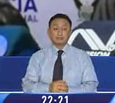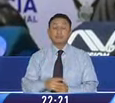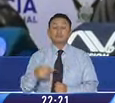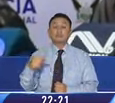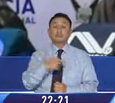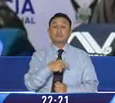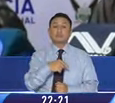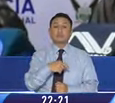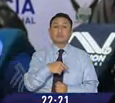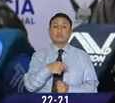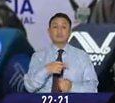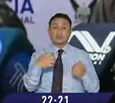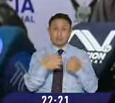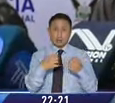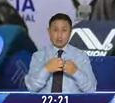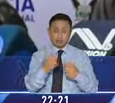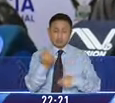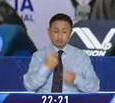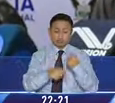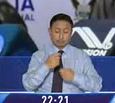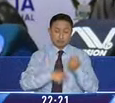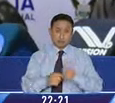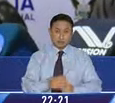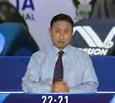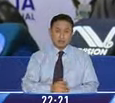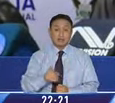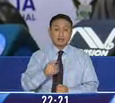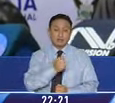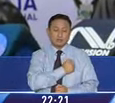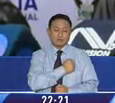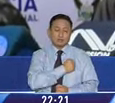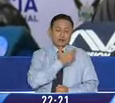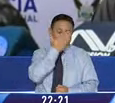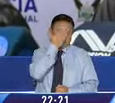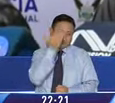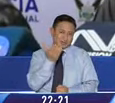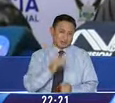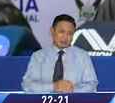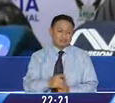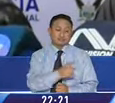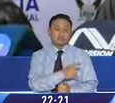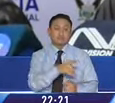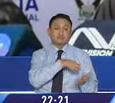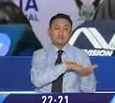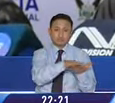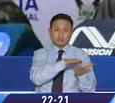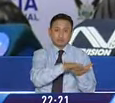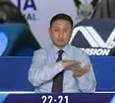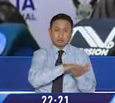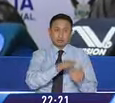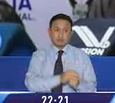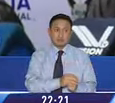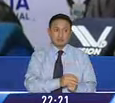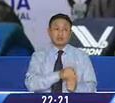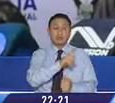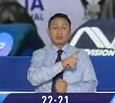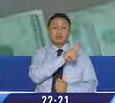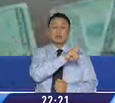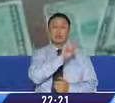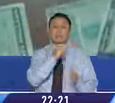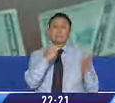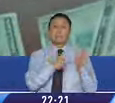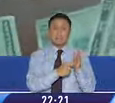comercializar estas máquinas, que por conocimiento propio tenemos conocimiento que estas máquinas son ofertadas en aproximadamente $120,000.